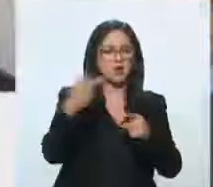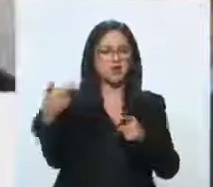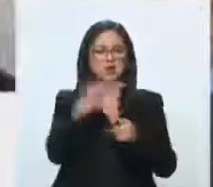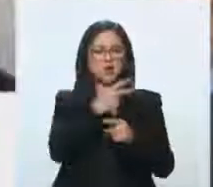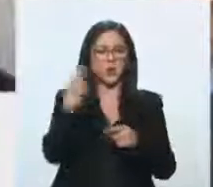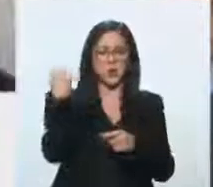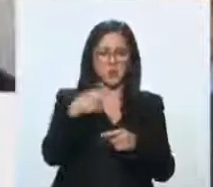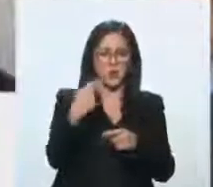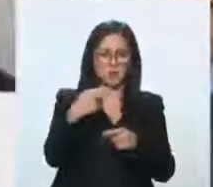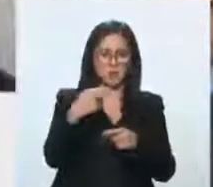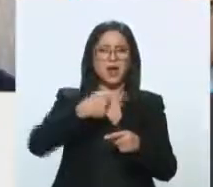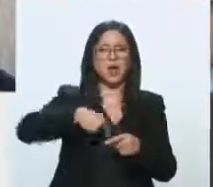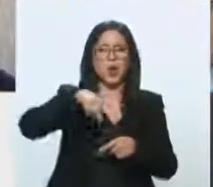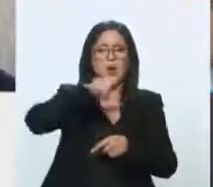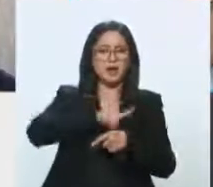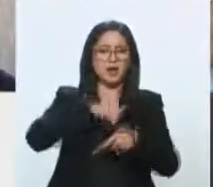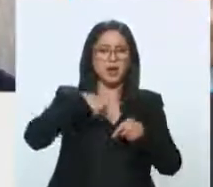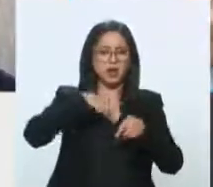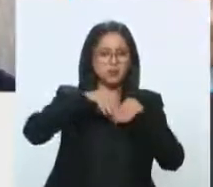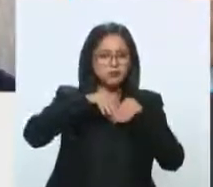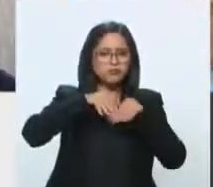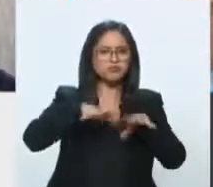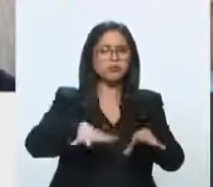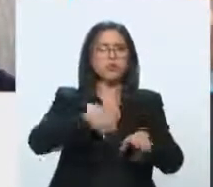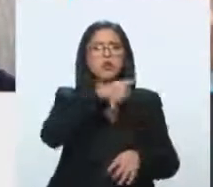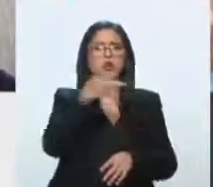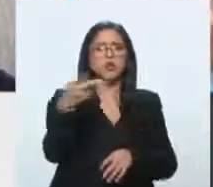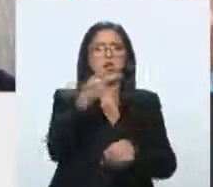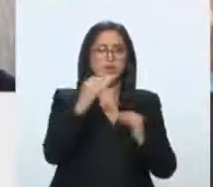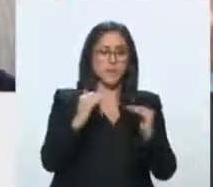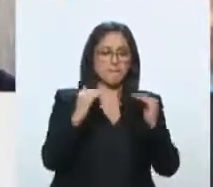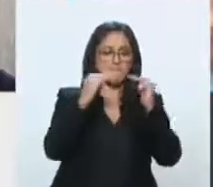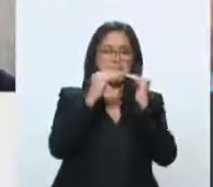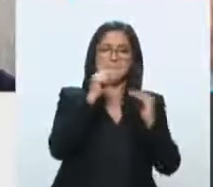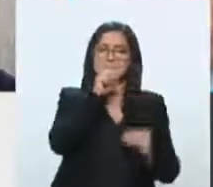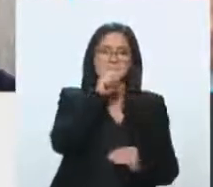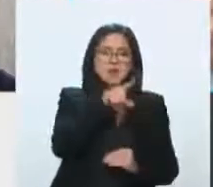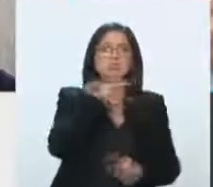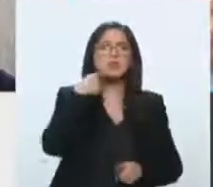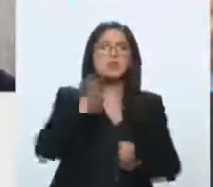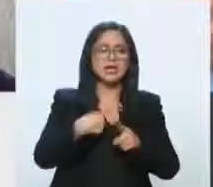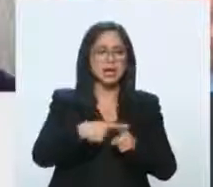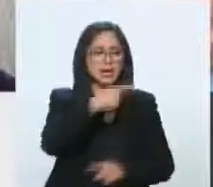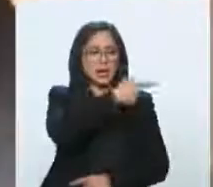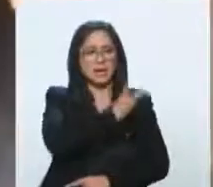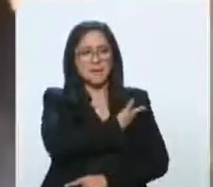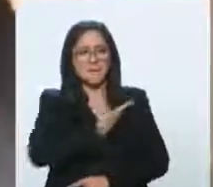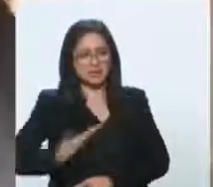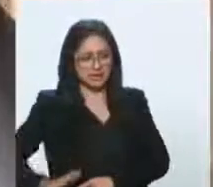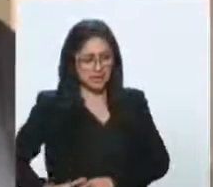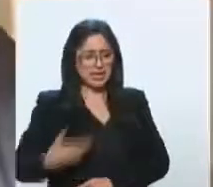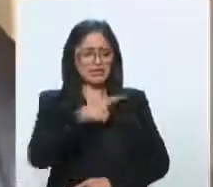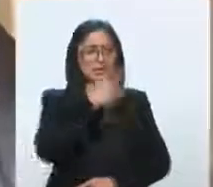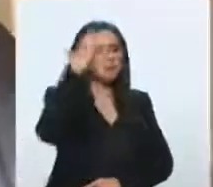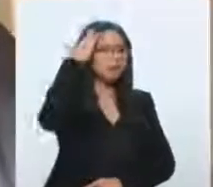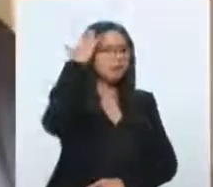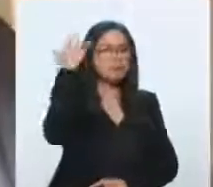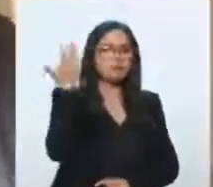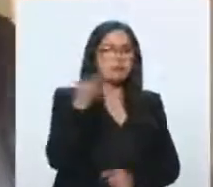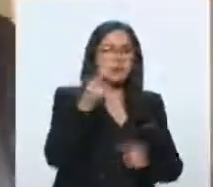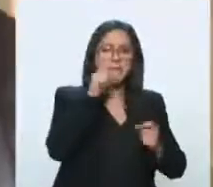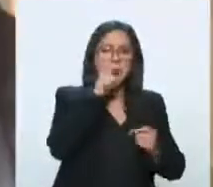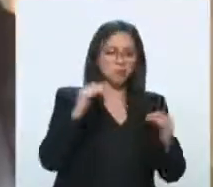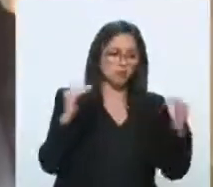muy claros que son los que hoy se presentan más en un empate por el lado de la presidencia, y en la secretaría creo